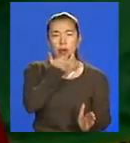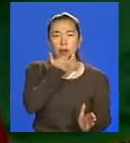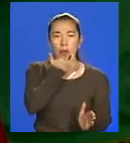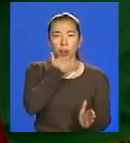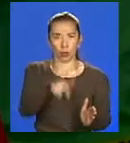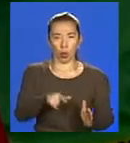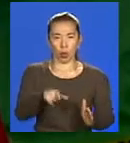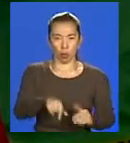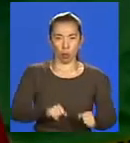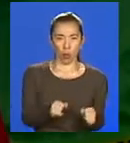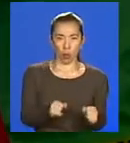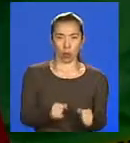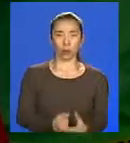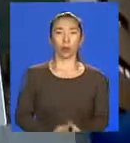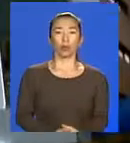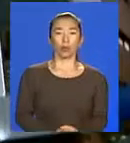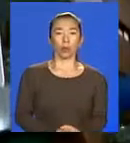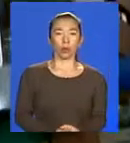ciudad.